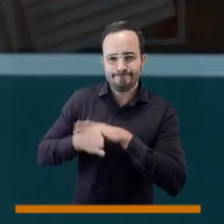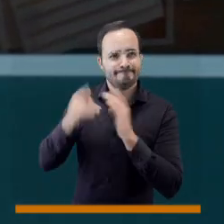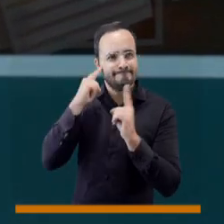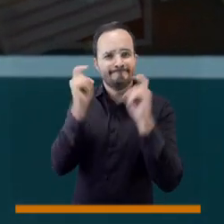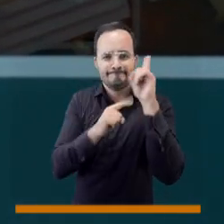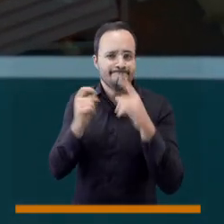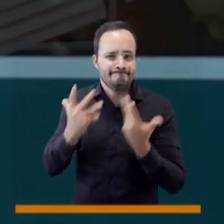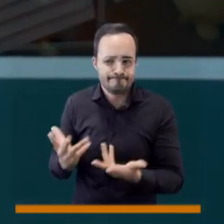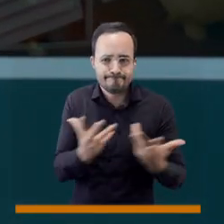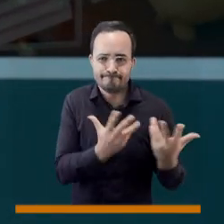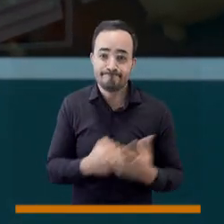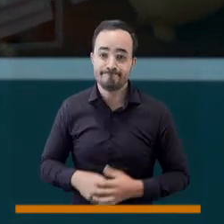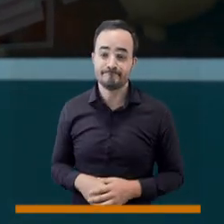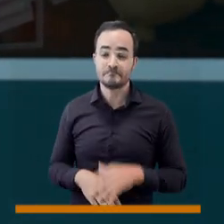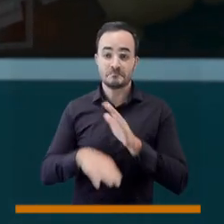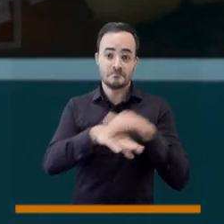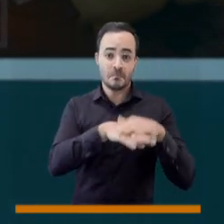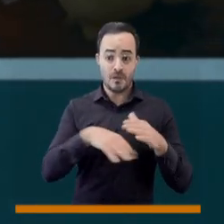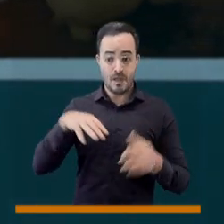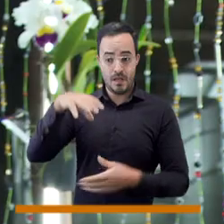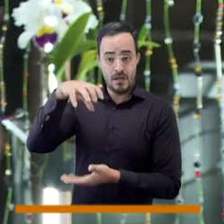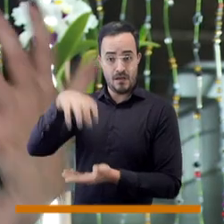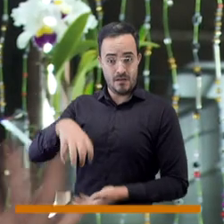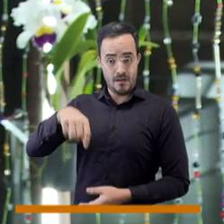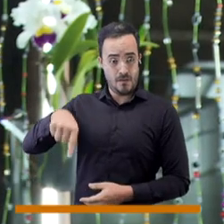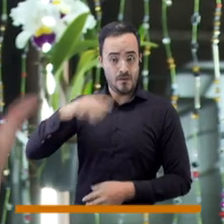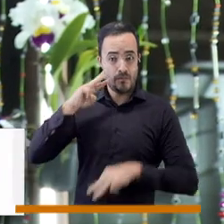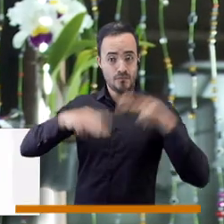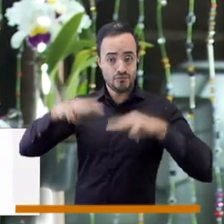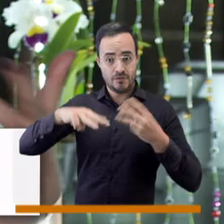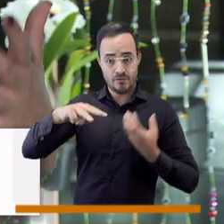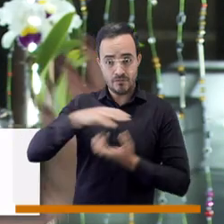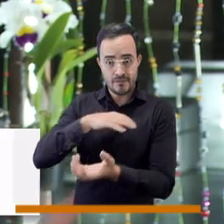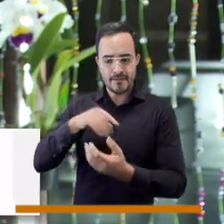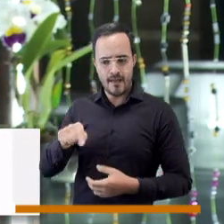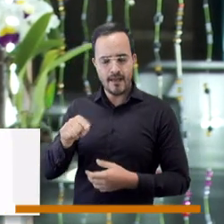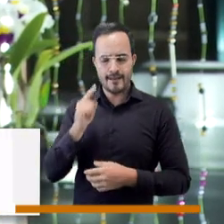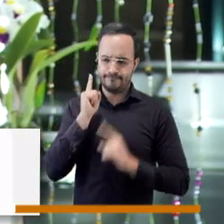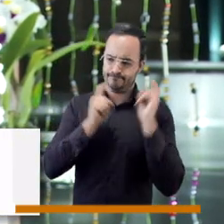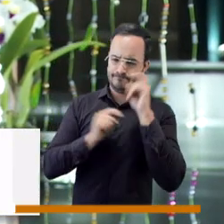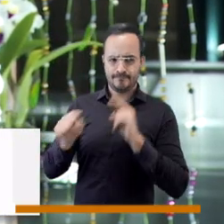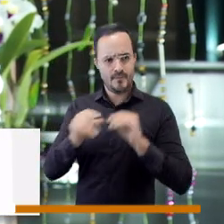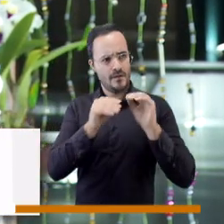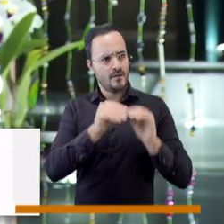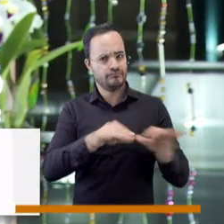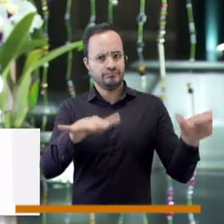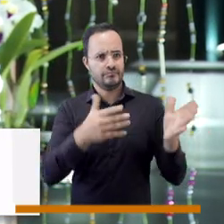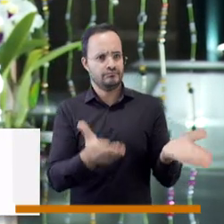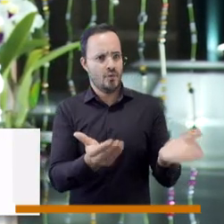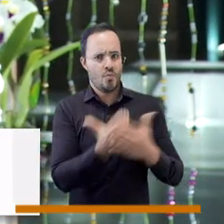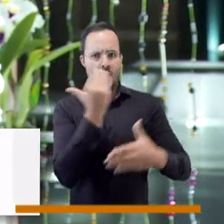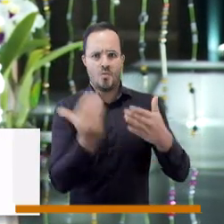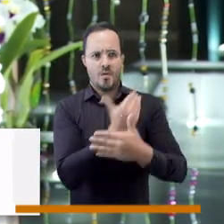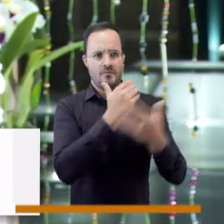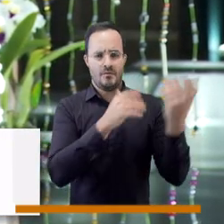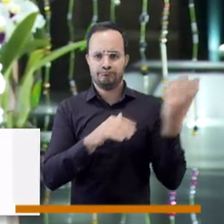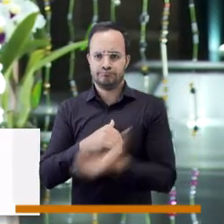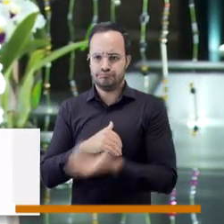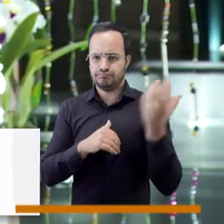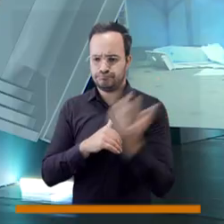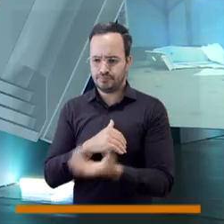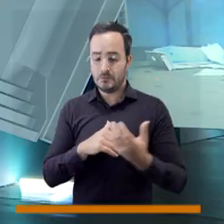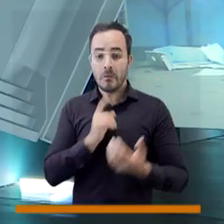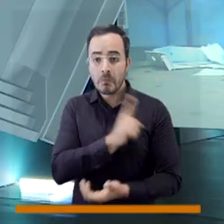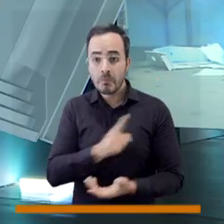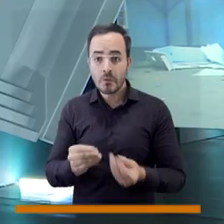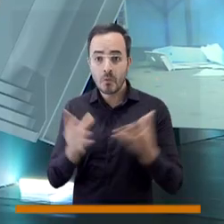los retos creo que sigue siendo cómo este museo sigue atrayendo más y nuevos públicos. 130